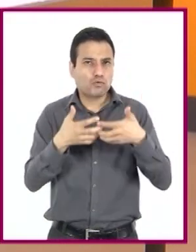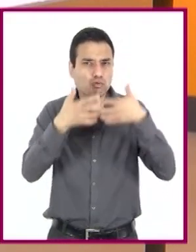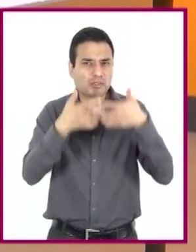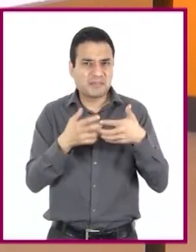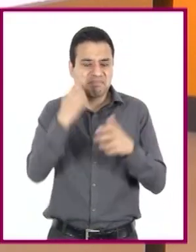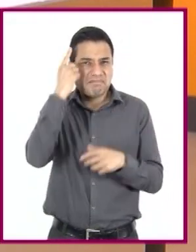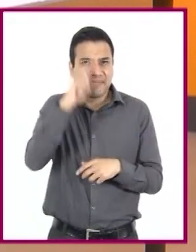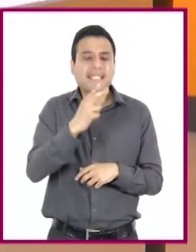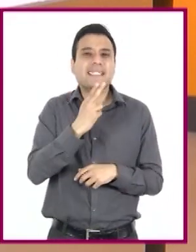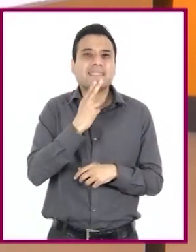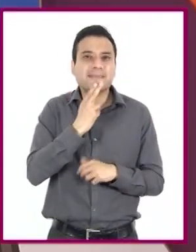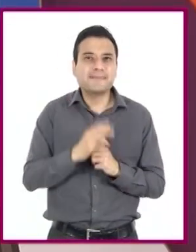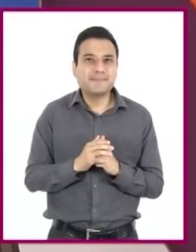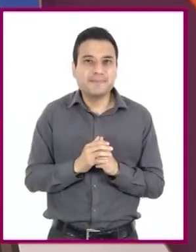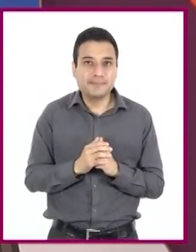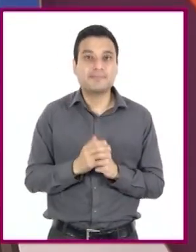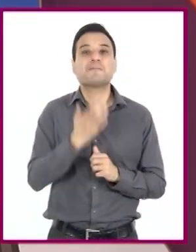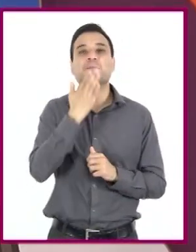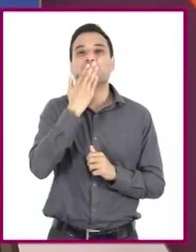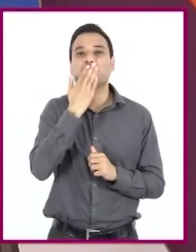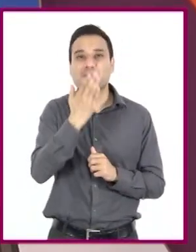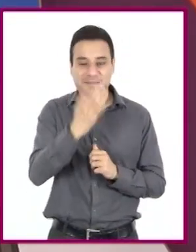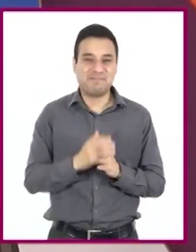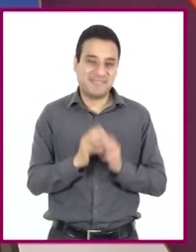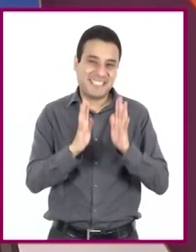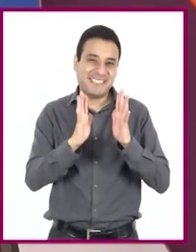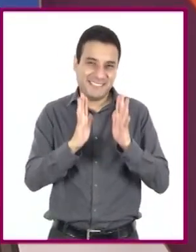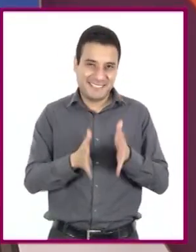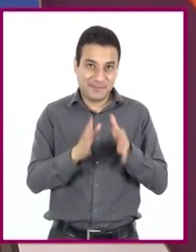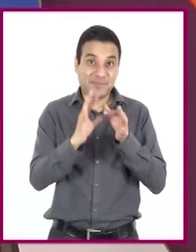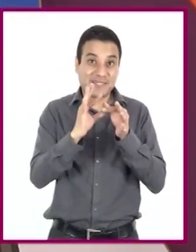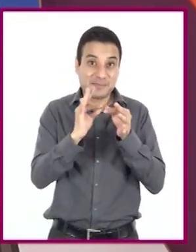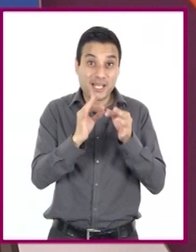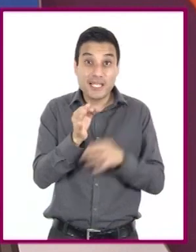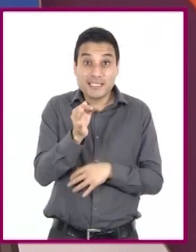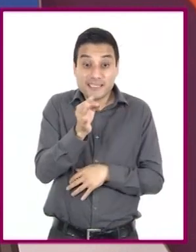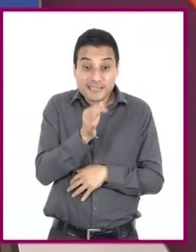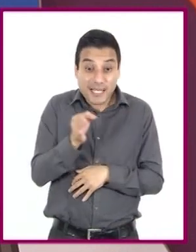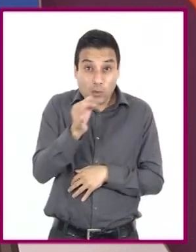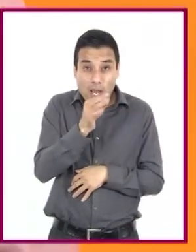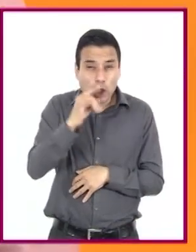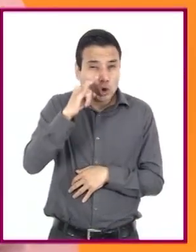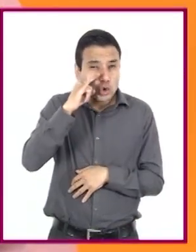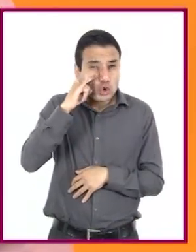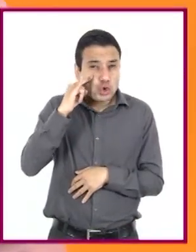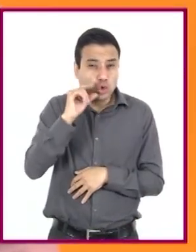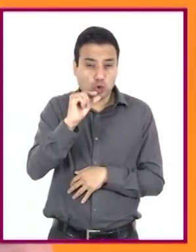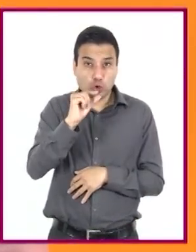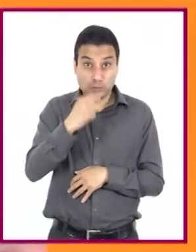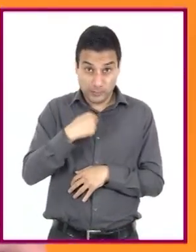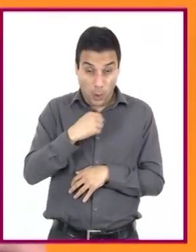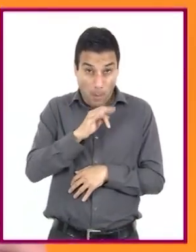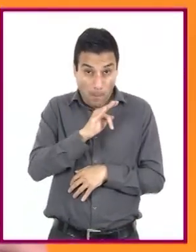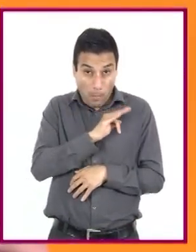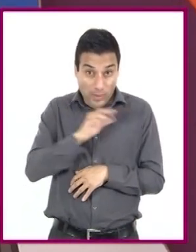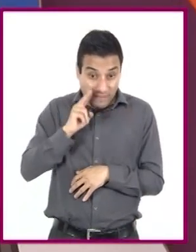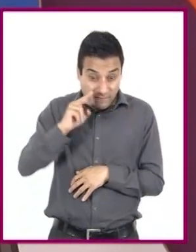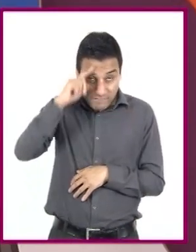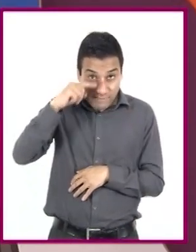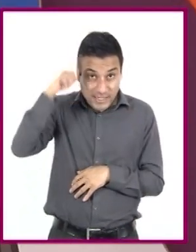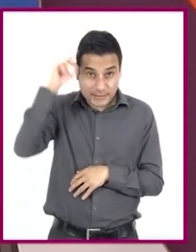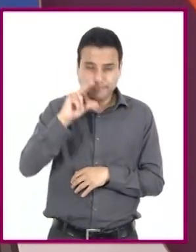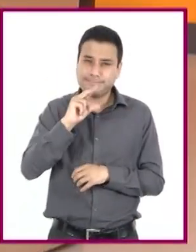¡Buen trabajo! Ya aprendimos que las células son muy pequeñas para ser perceptibles a simple vista y tienen